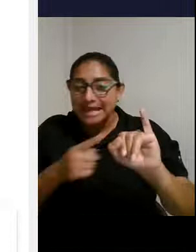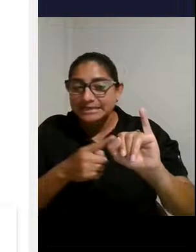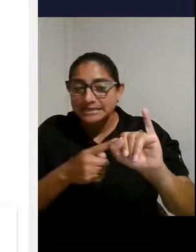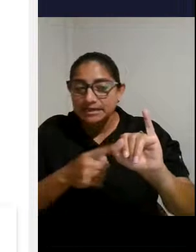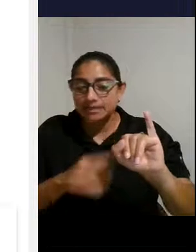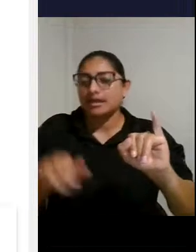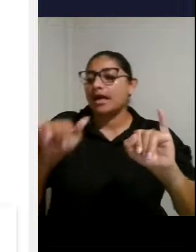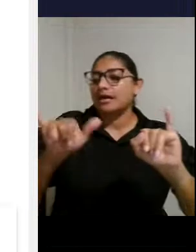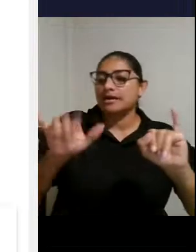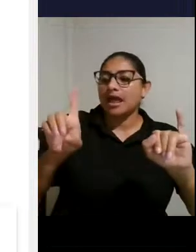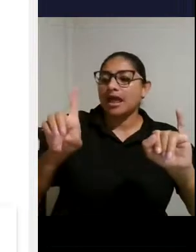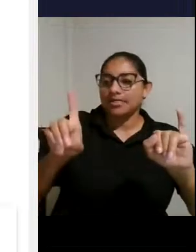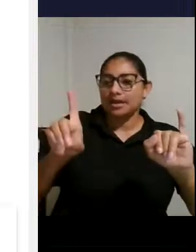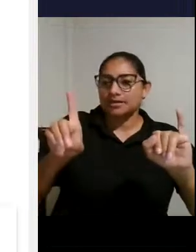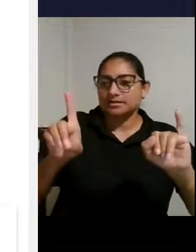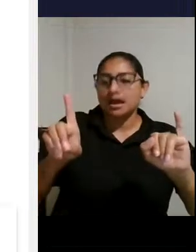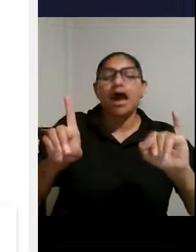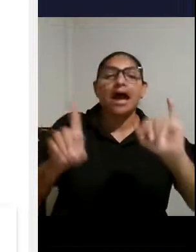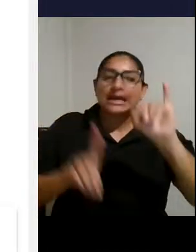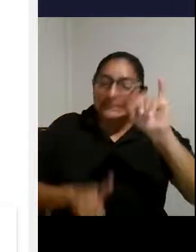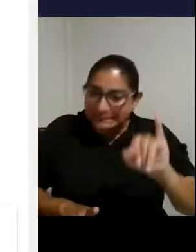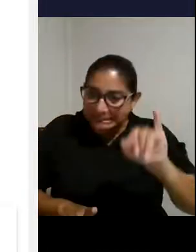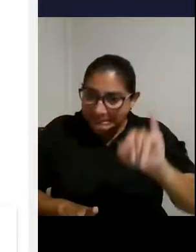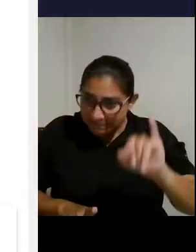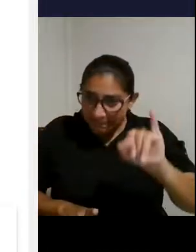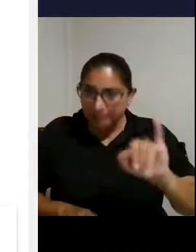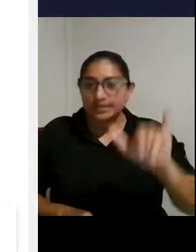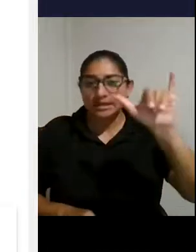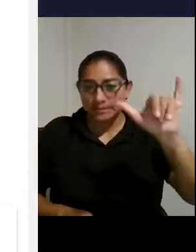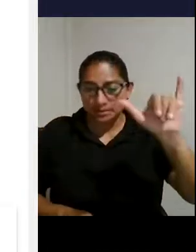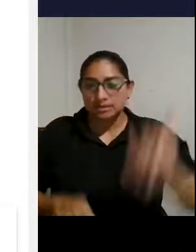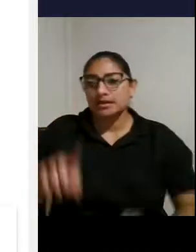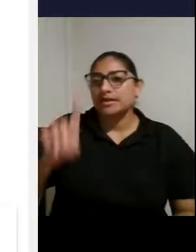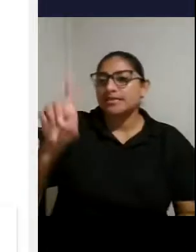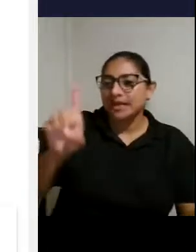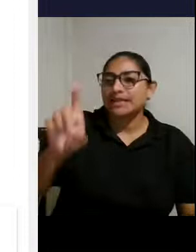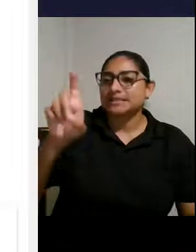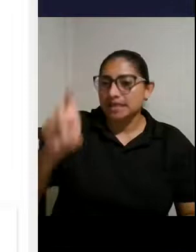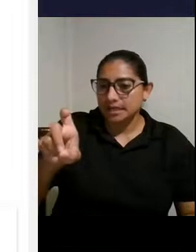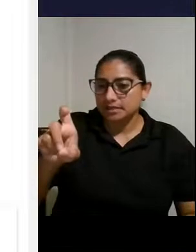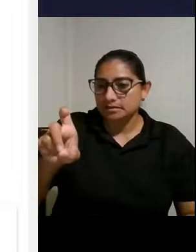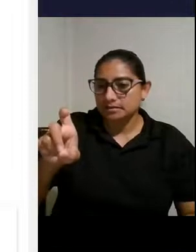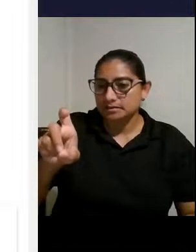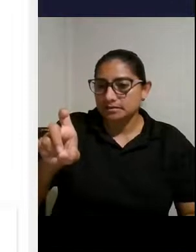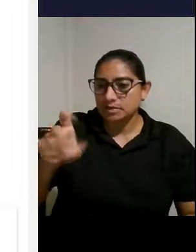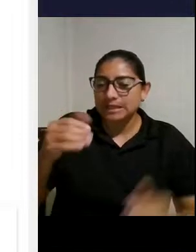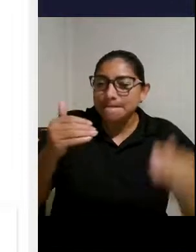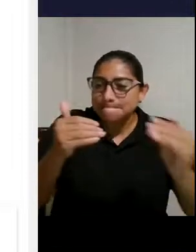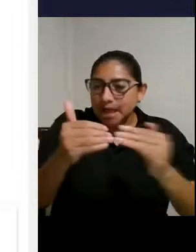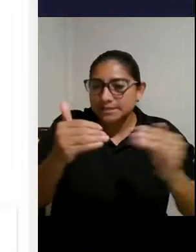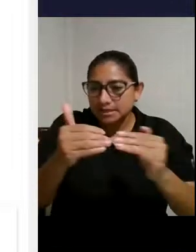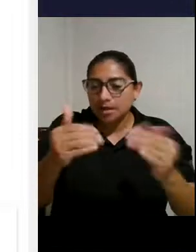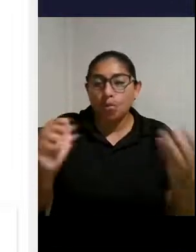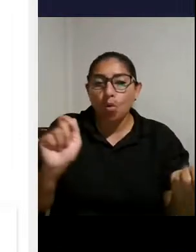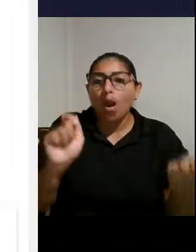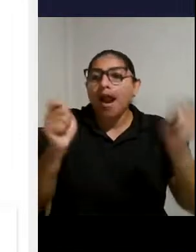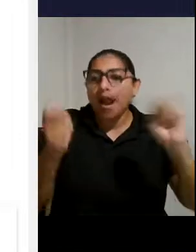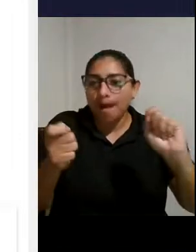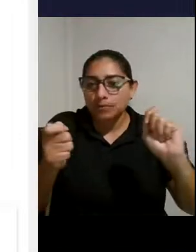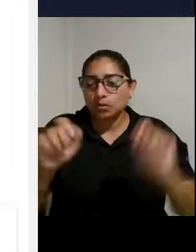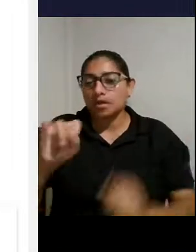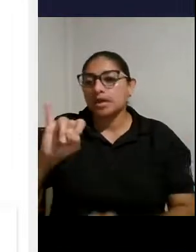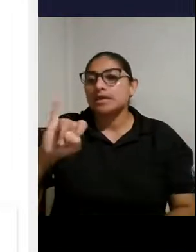dividir entre el cambio que hubo de las imágenes, ¿ok? Entonces,